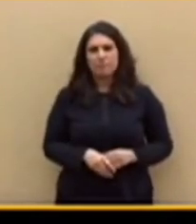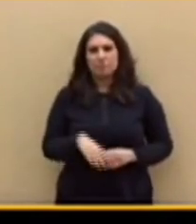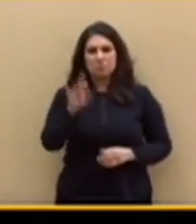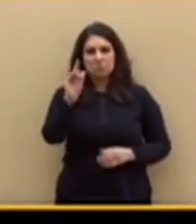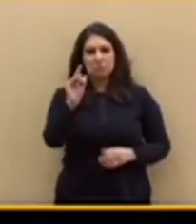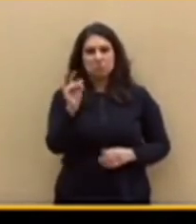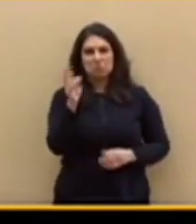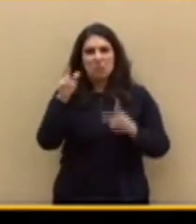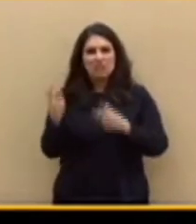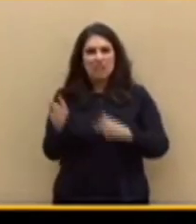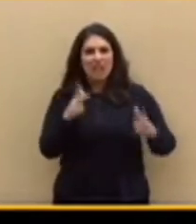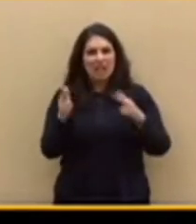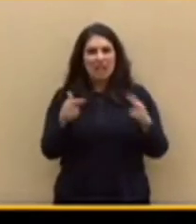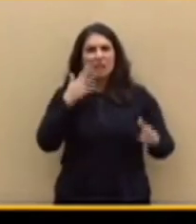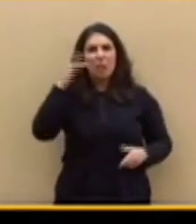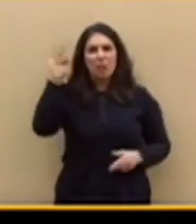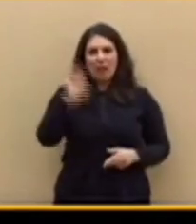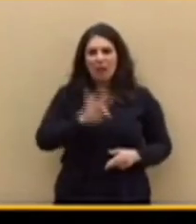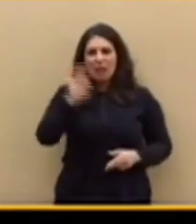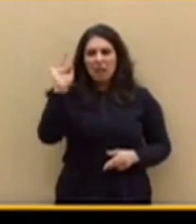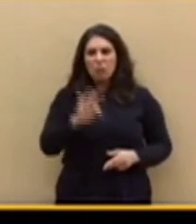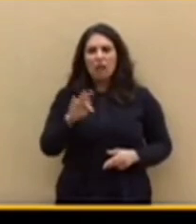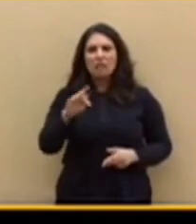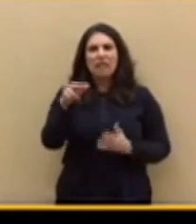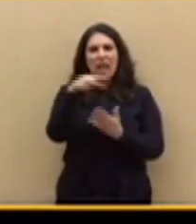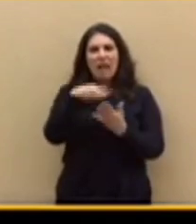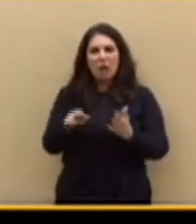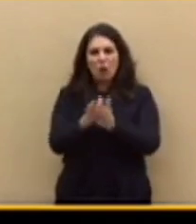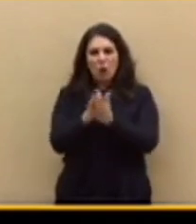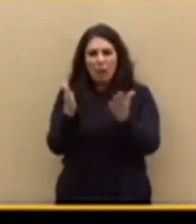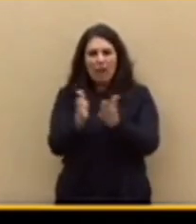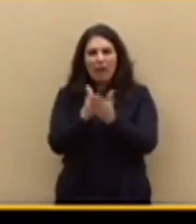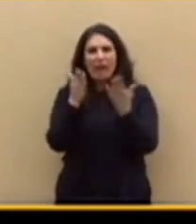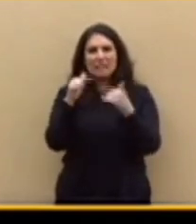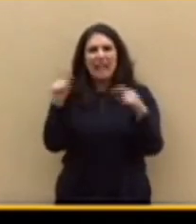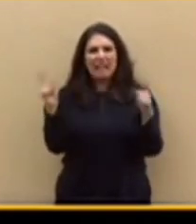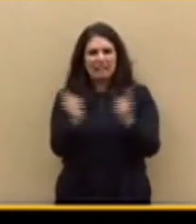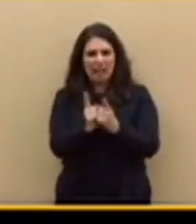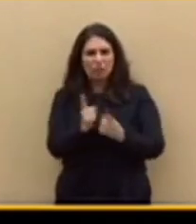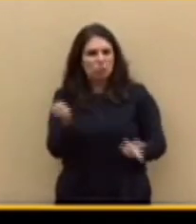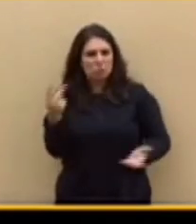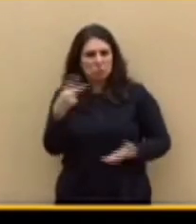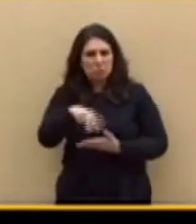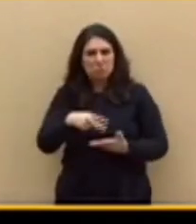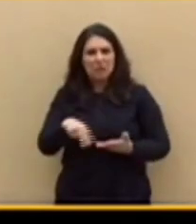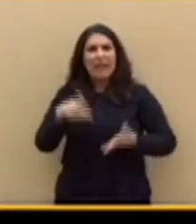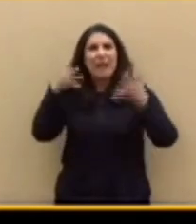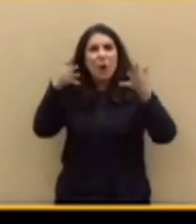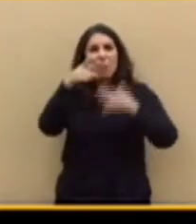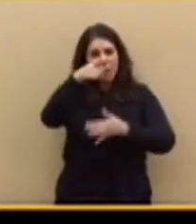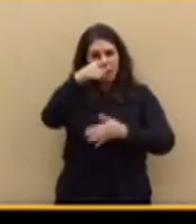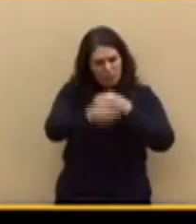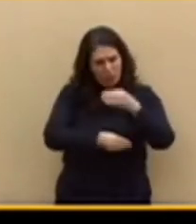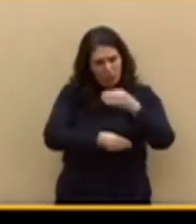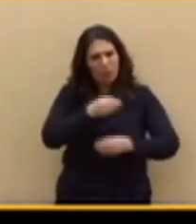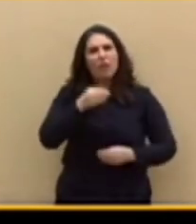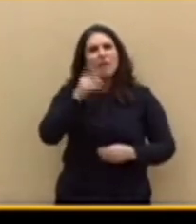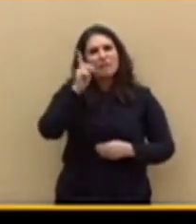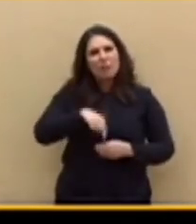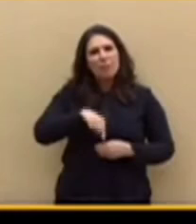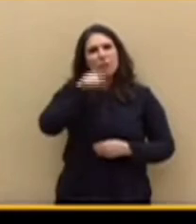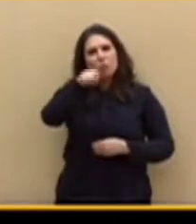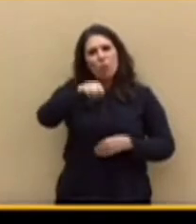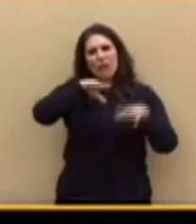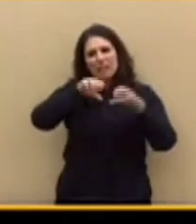y leo ensayos. Y le recomiendo que lo haga, que se reserve usted también tiempo para hacerlo, porque eso no le viene mal a